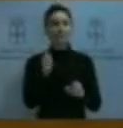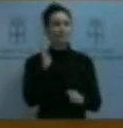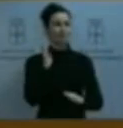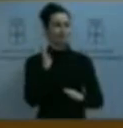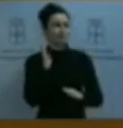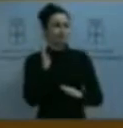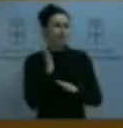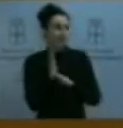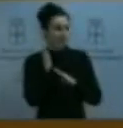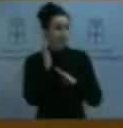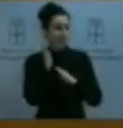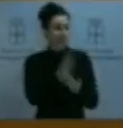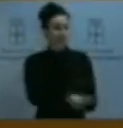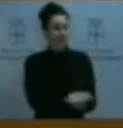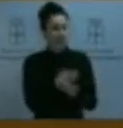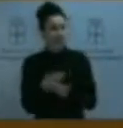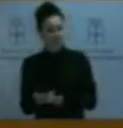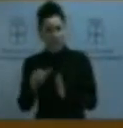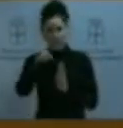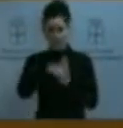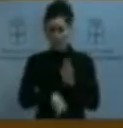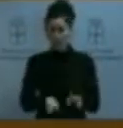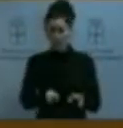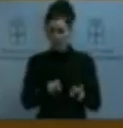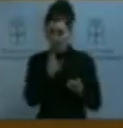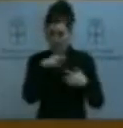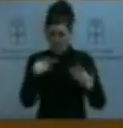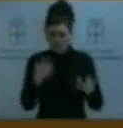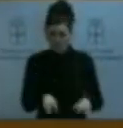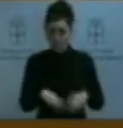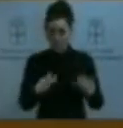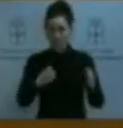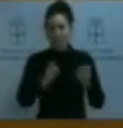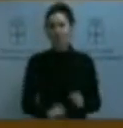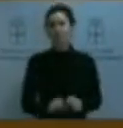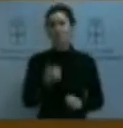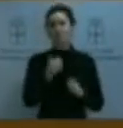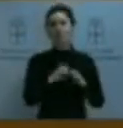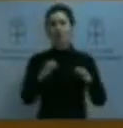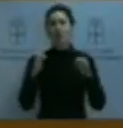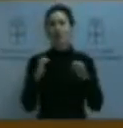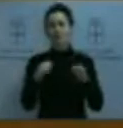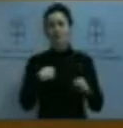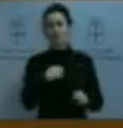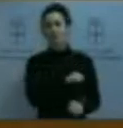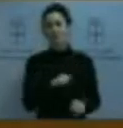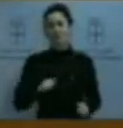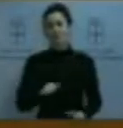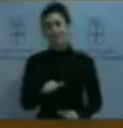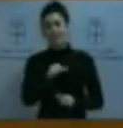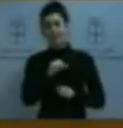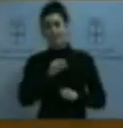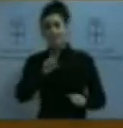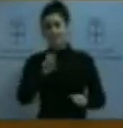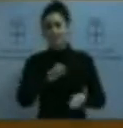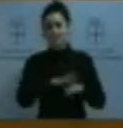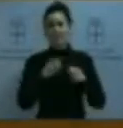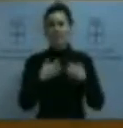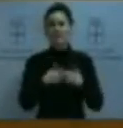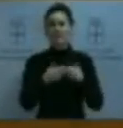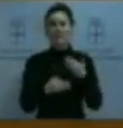hoy estoy seguro que va a aprobar la Cámara y que espero sirva como mecanismo para que todos los emigrantes